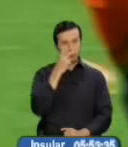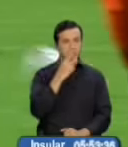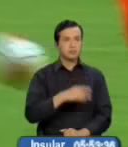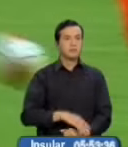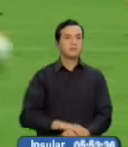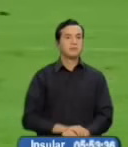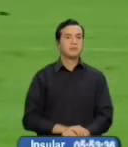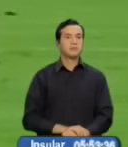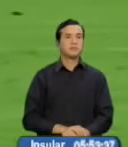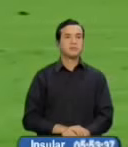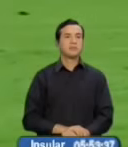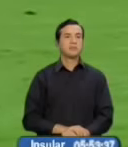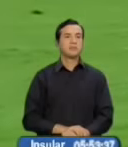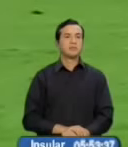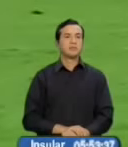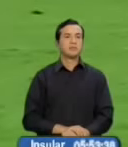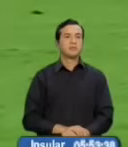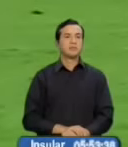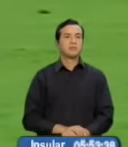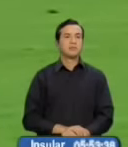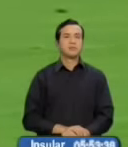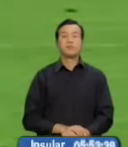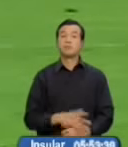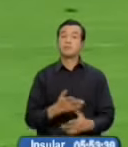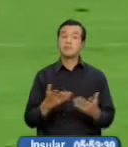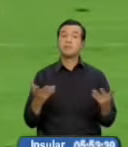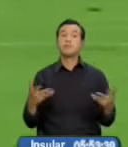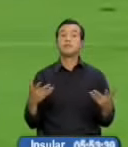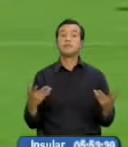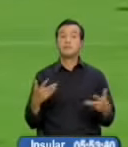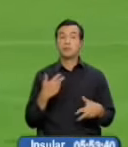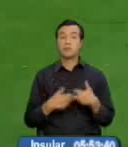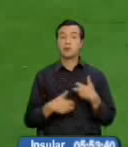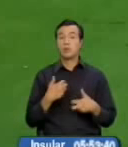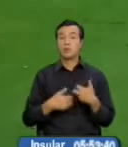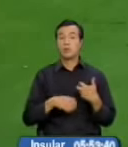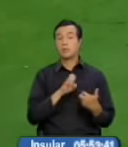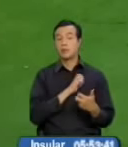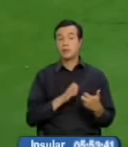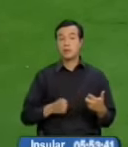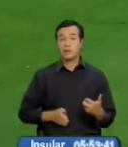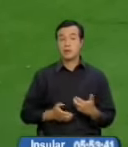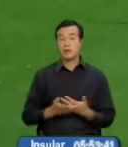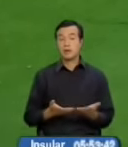siendo desde temporadas memorables. Un problema para Emelec.